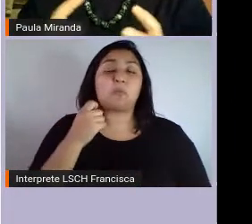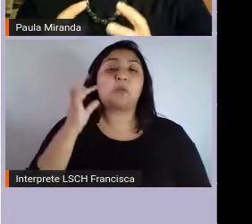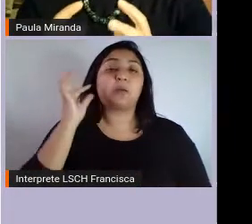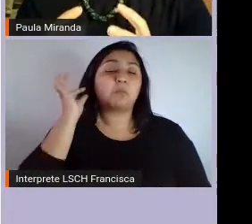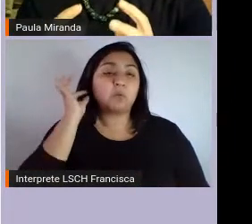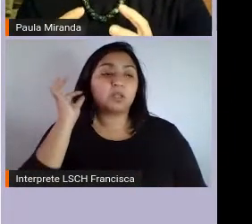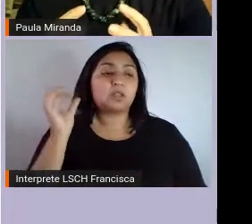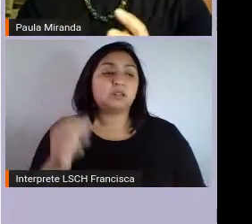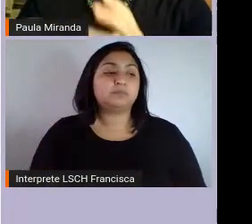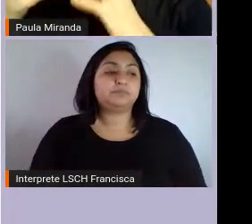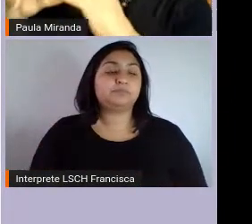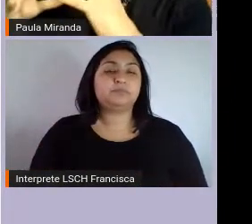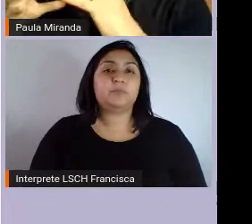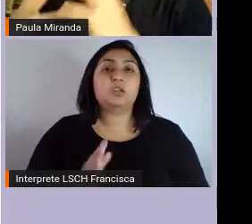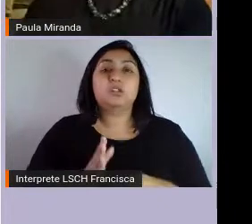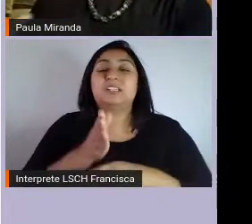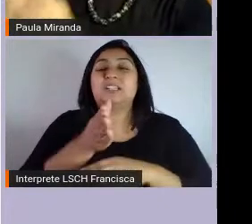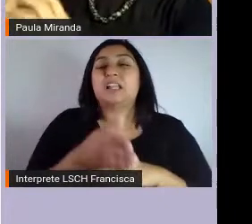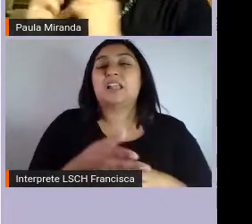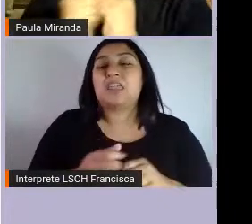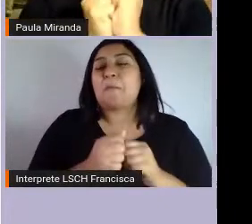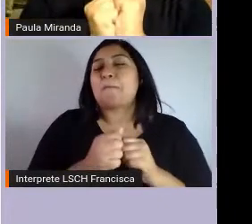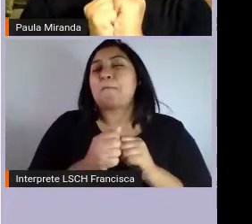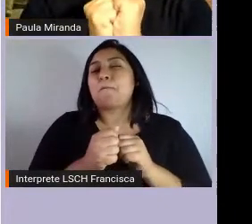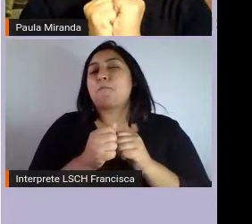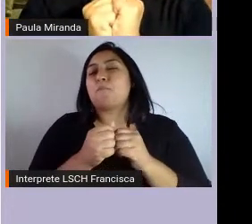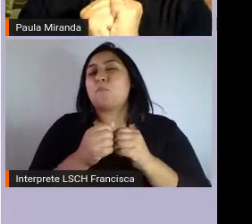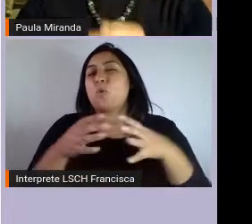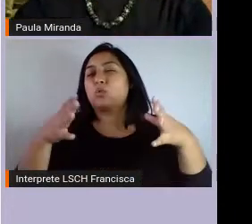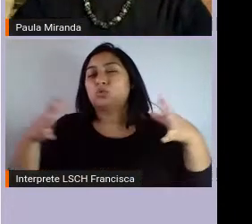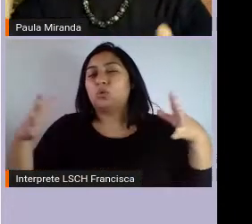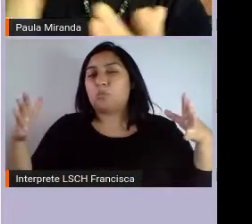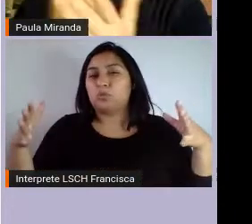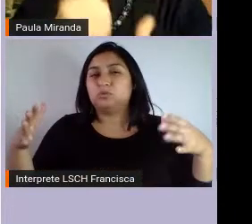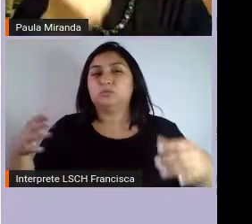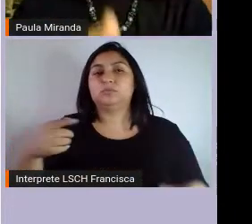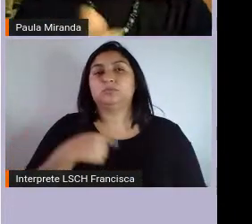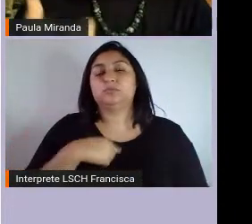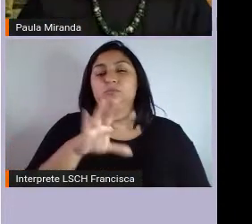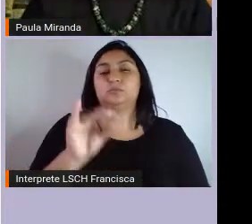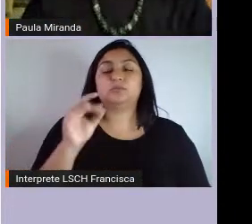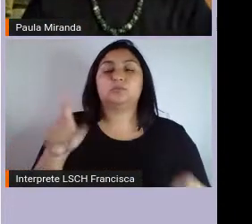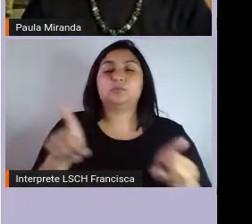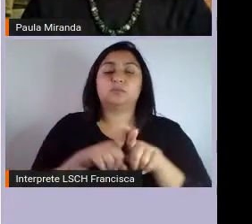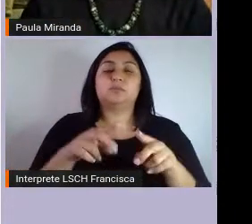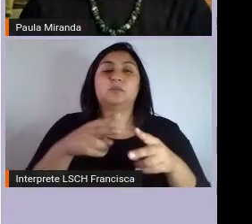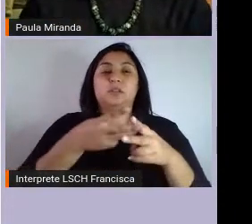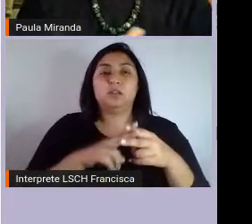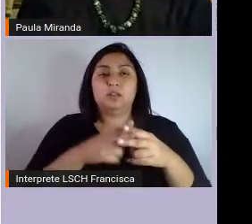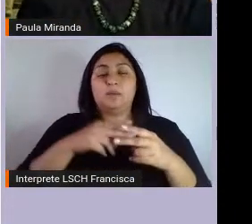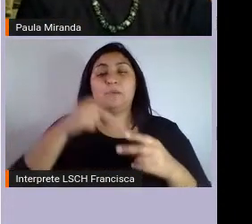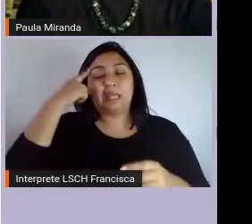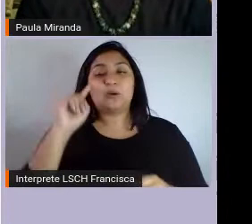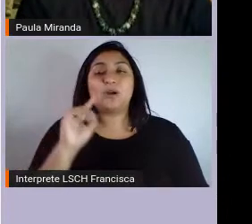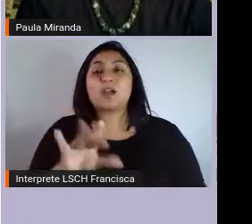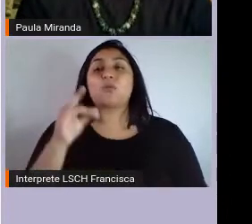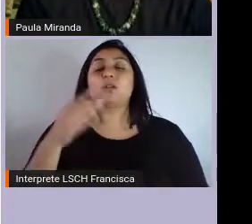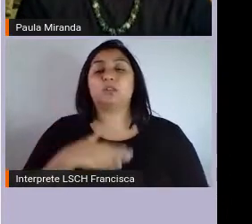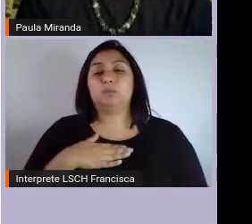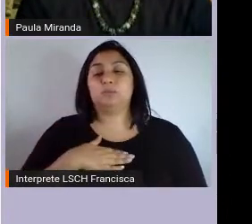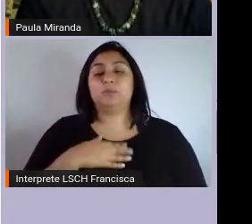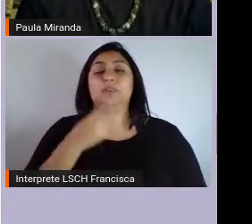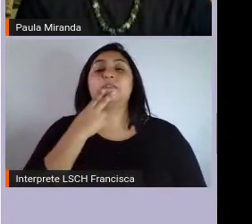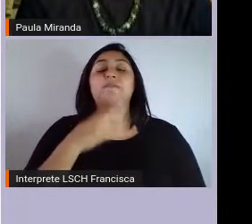Entonces, transgrede mucho al decir, Violeta, mire, esto yo lo tomo como herramienta, pero aquí yo cuento mi propia vida. Y es la vida de un